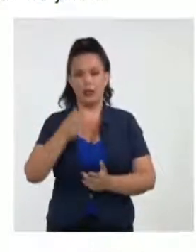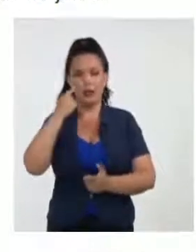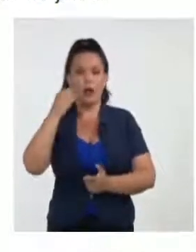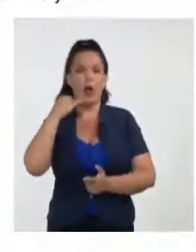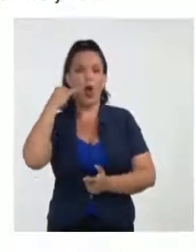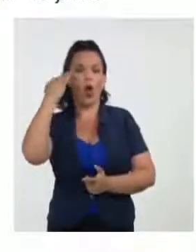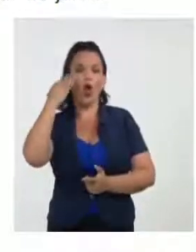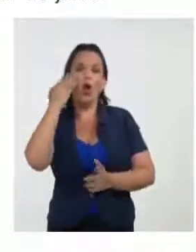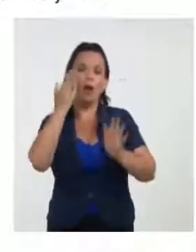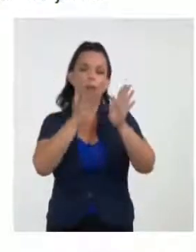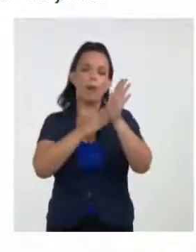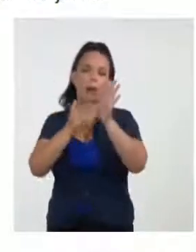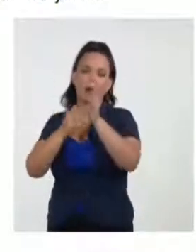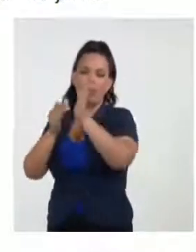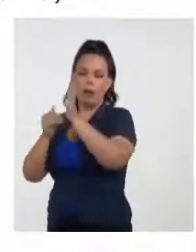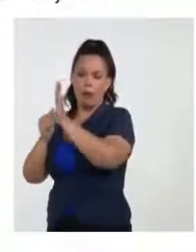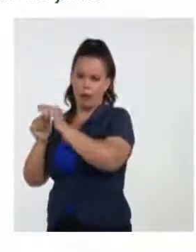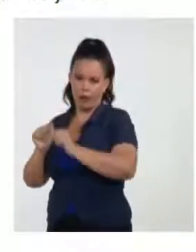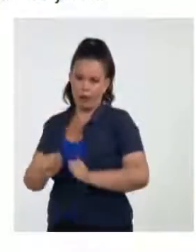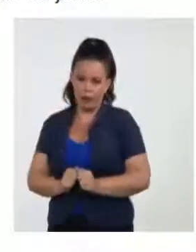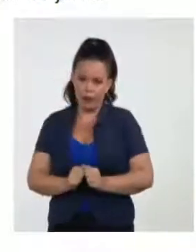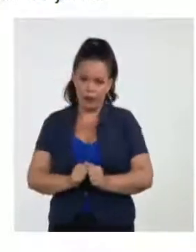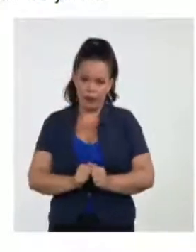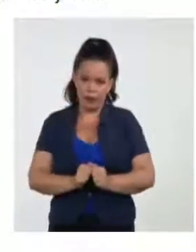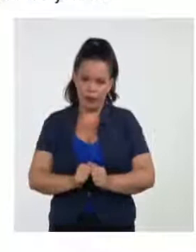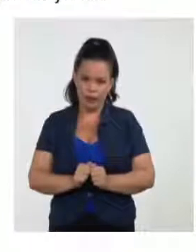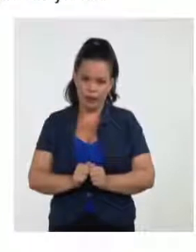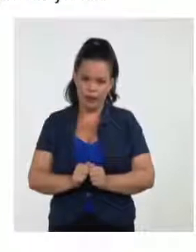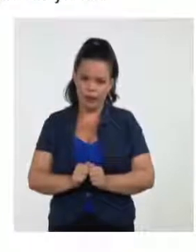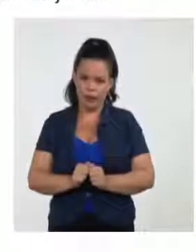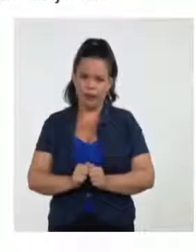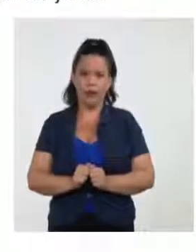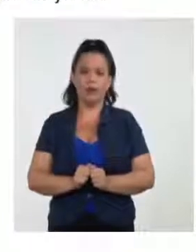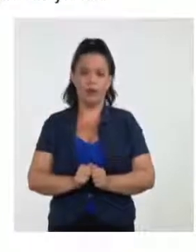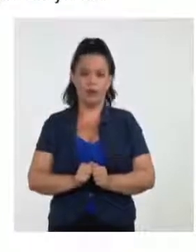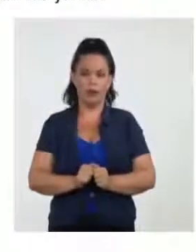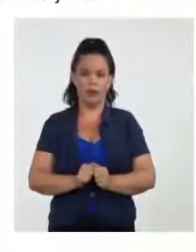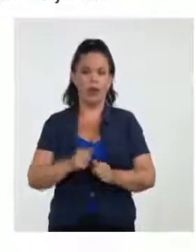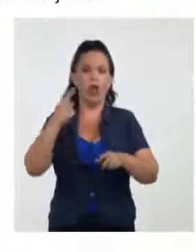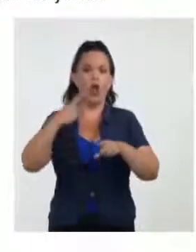ido incrementando. Y la variante delta, que es